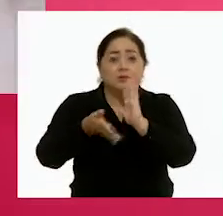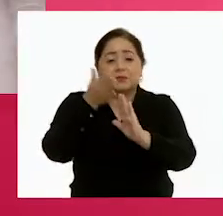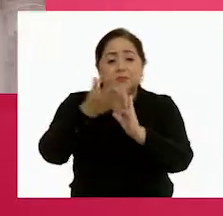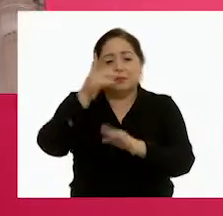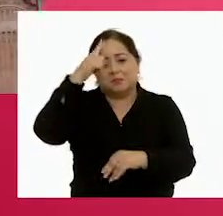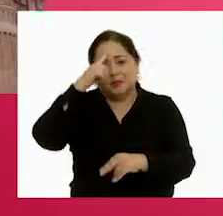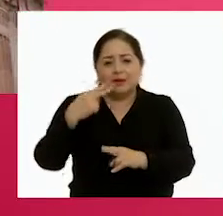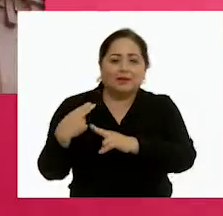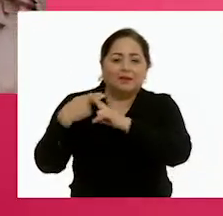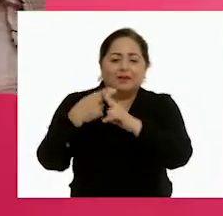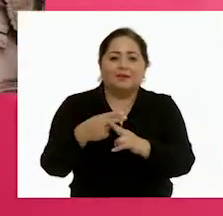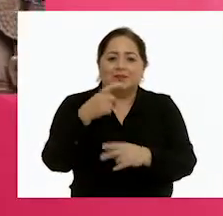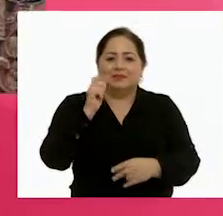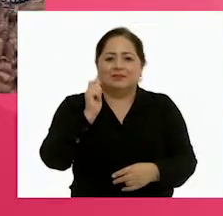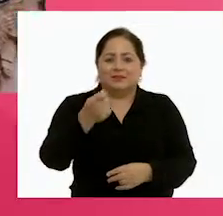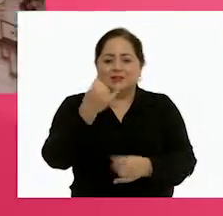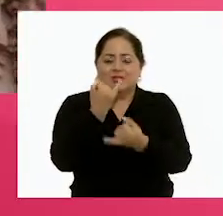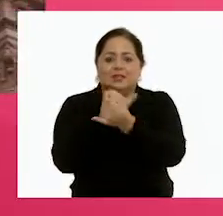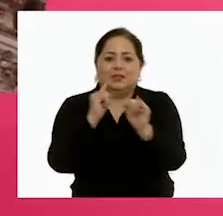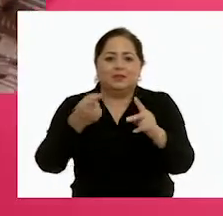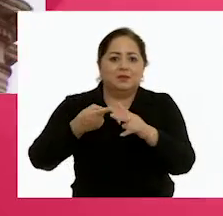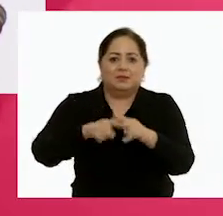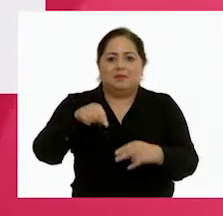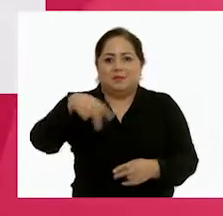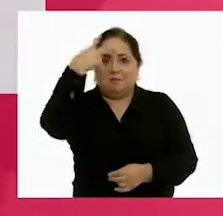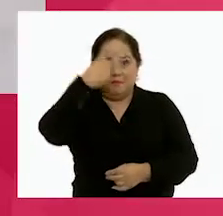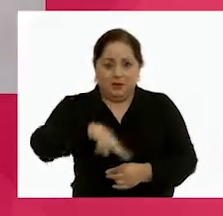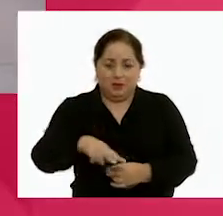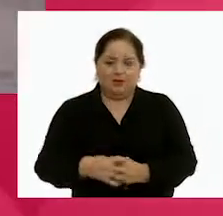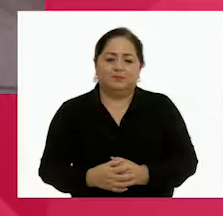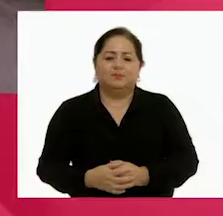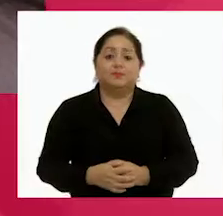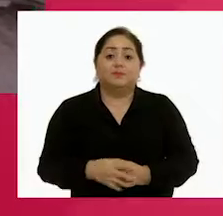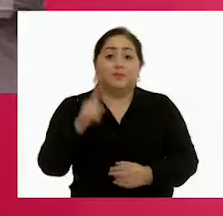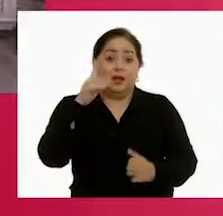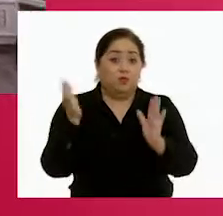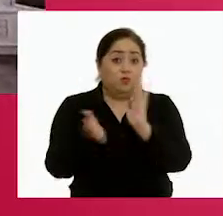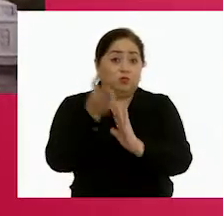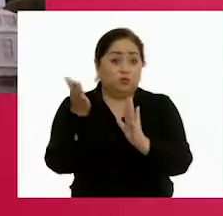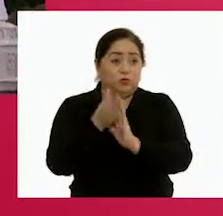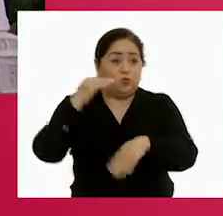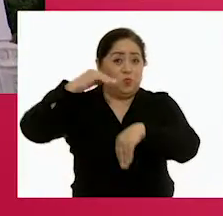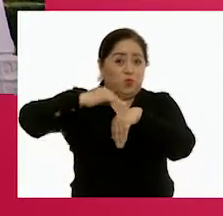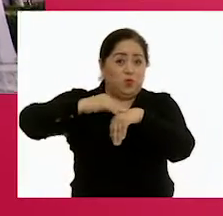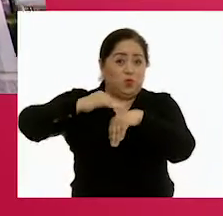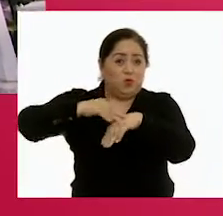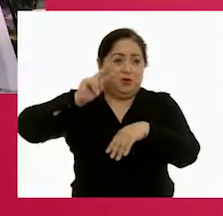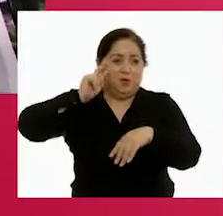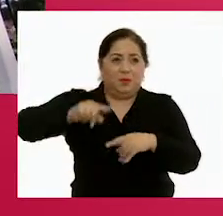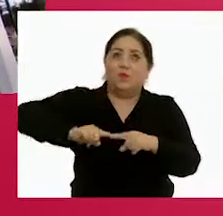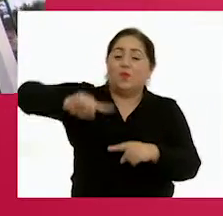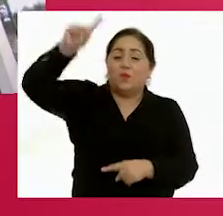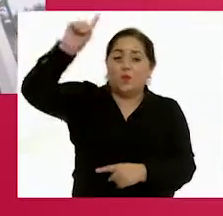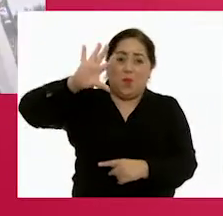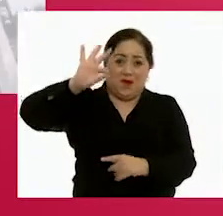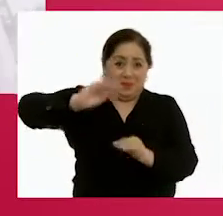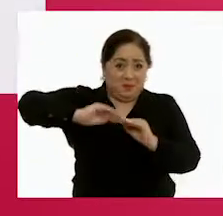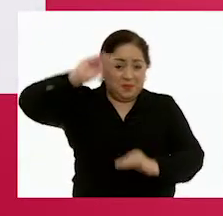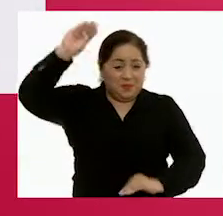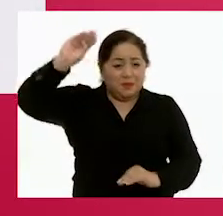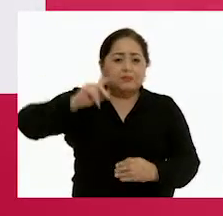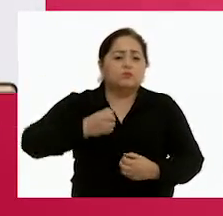conmemorar el centenario del inicio de la independencia de México. La construcción de la monumental torre de 40 metros de alto